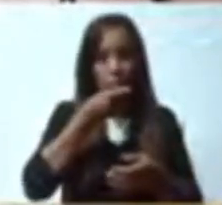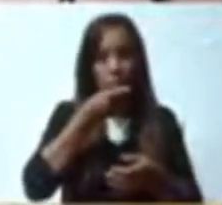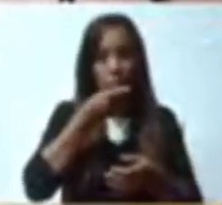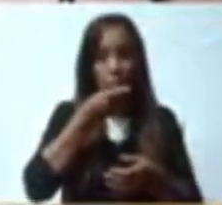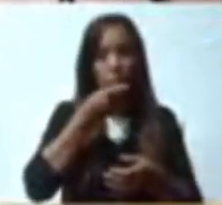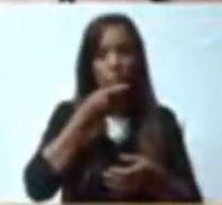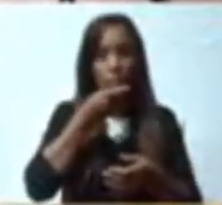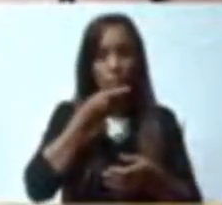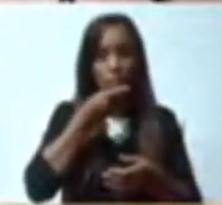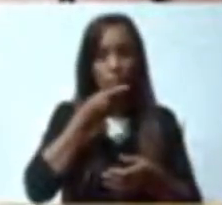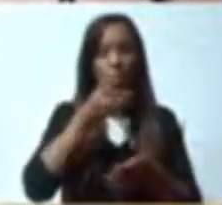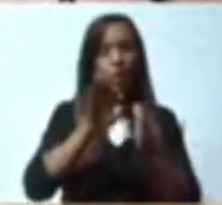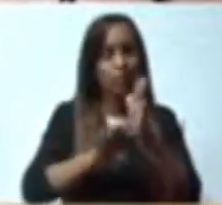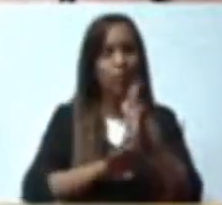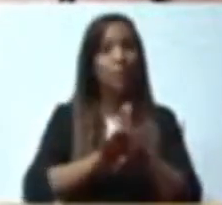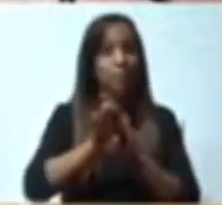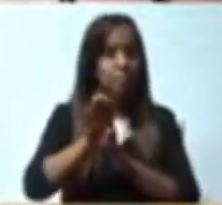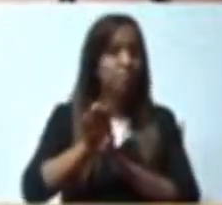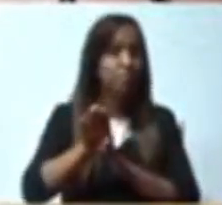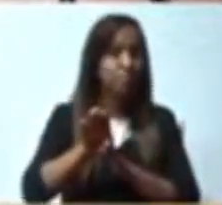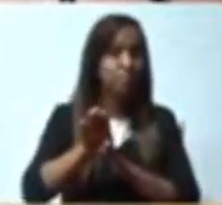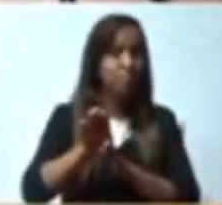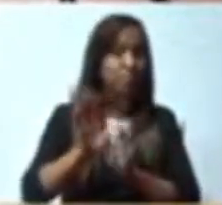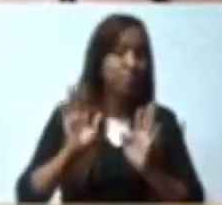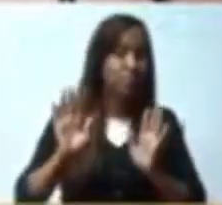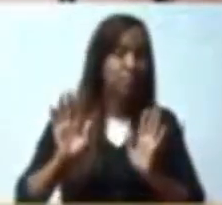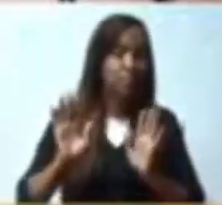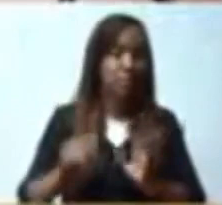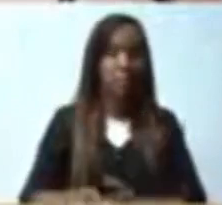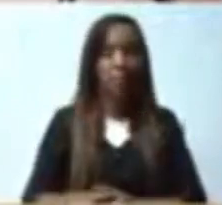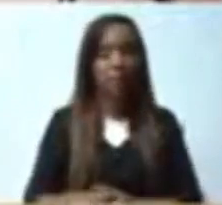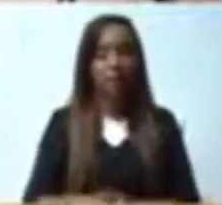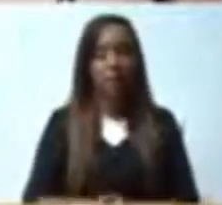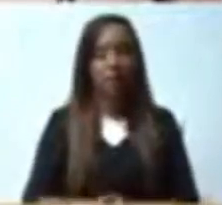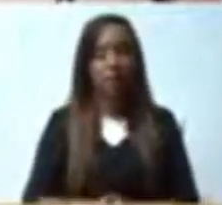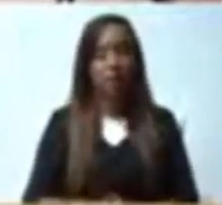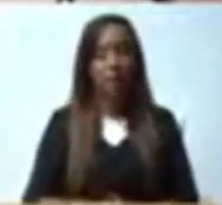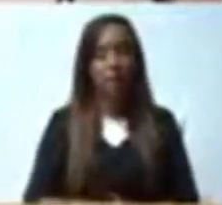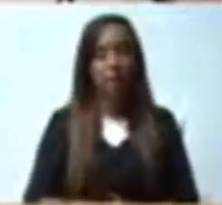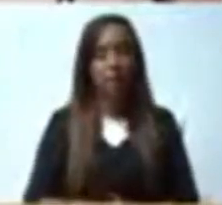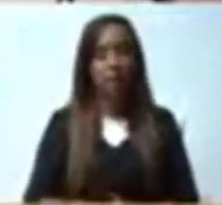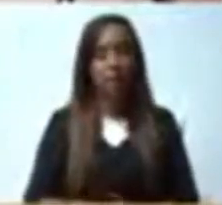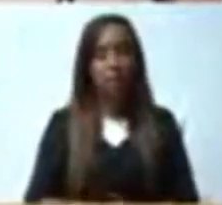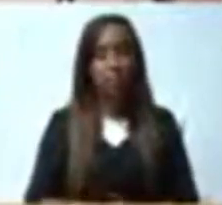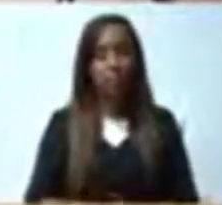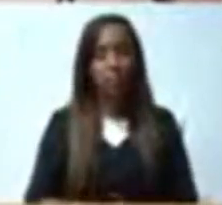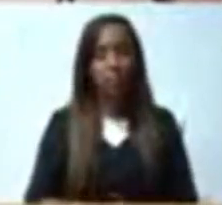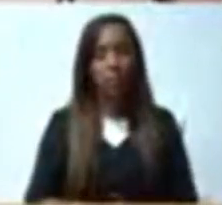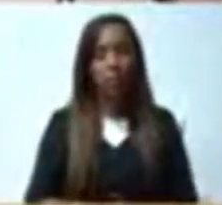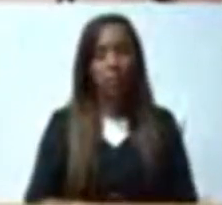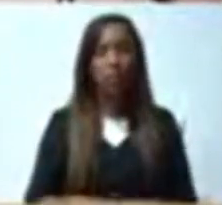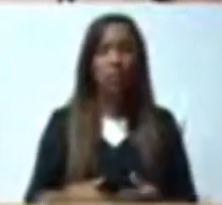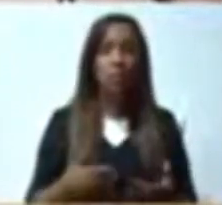este tipo de reforma tributaria. En tal virtud, llamamos al bloque